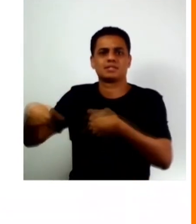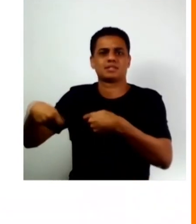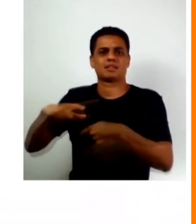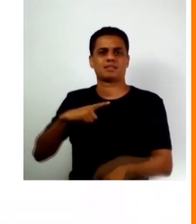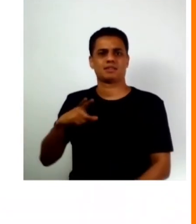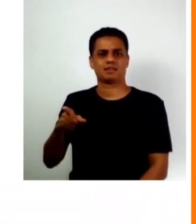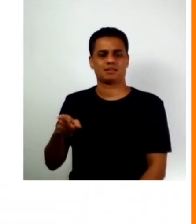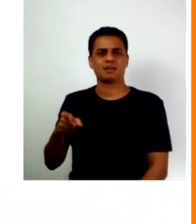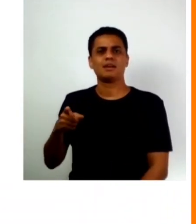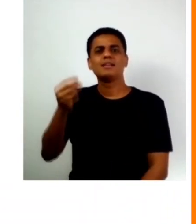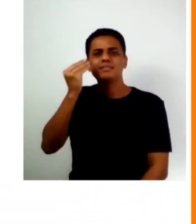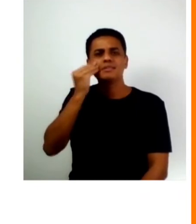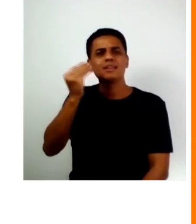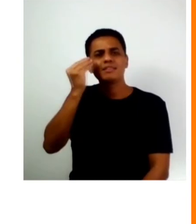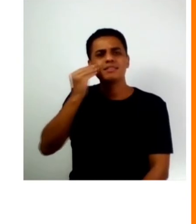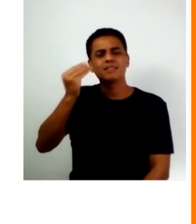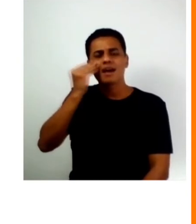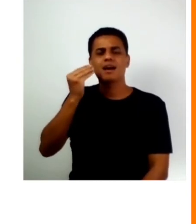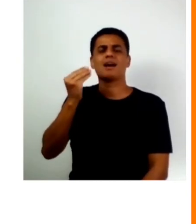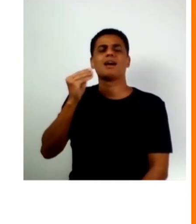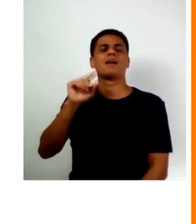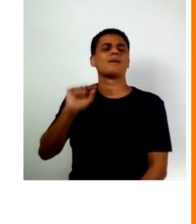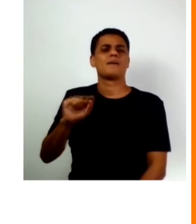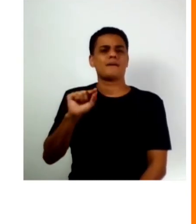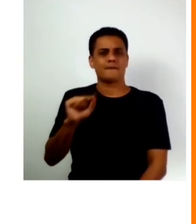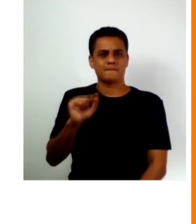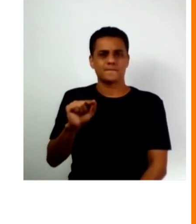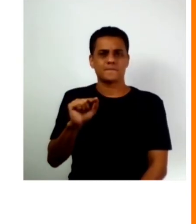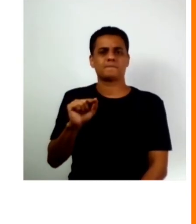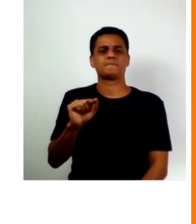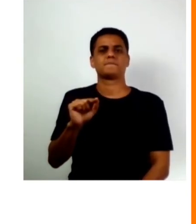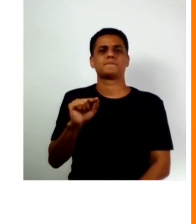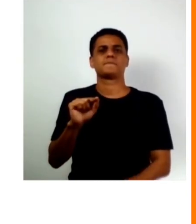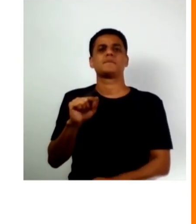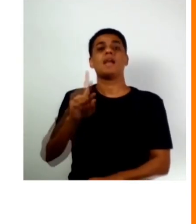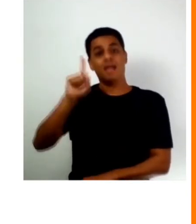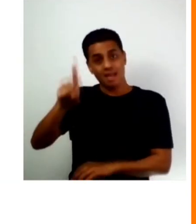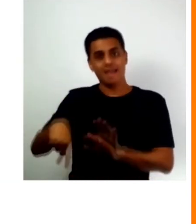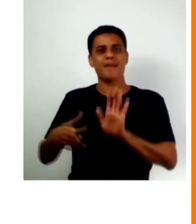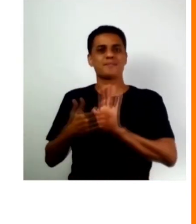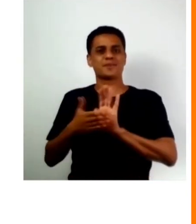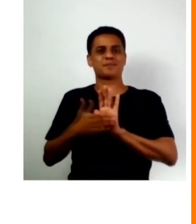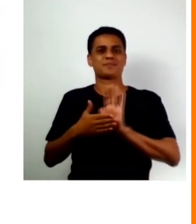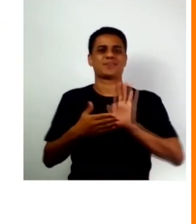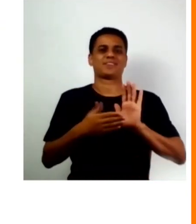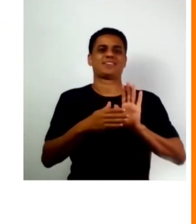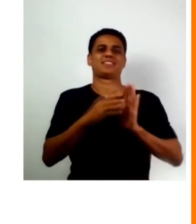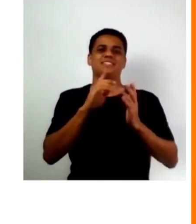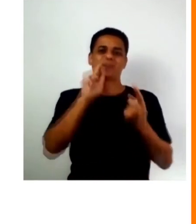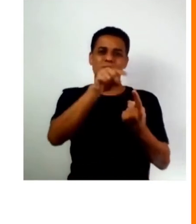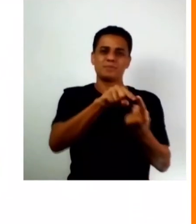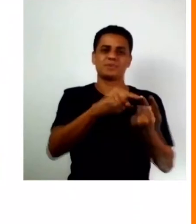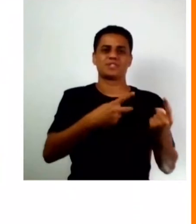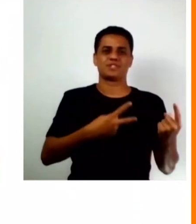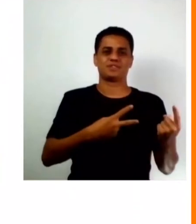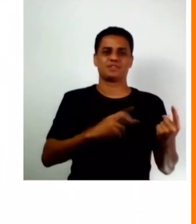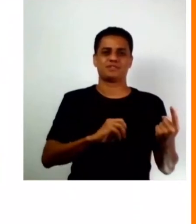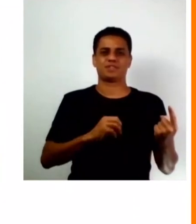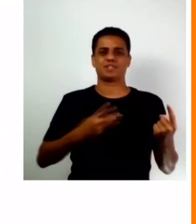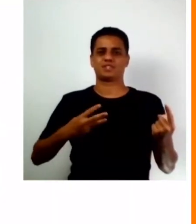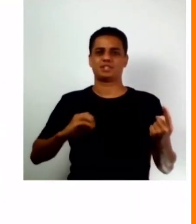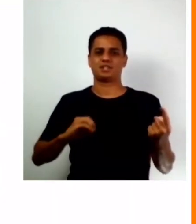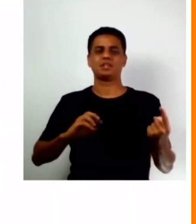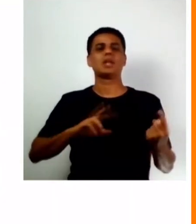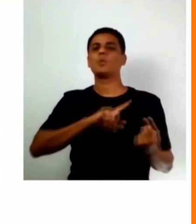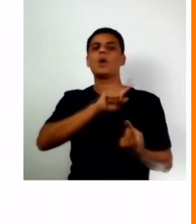mantener esta idea de que que é o que propone a Agenda 2030. Dice, isto non é un objetivo de país ou de ciudad, é un